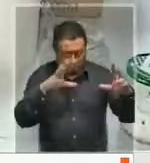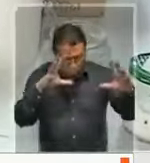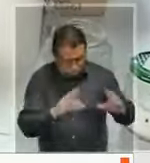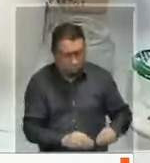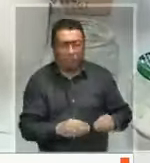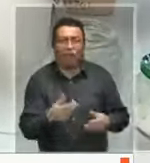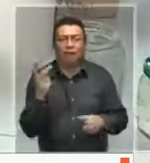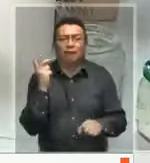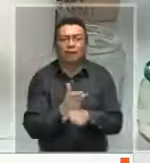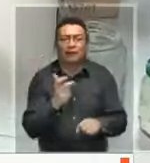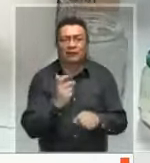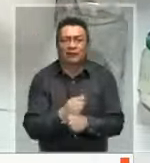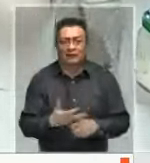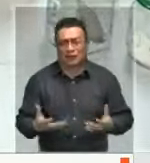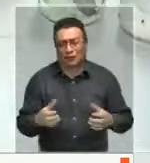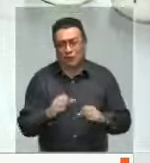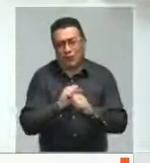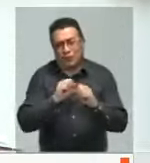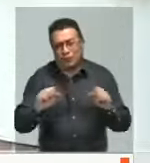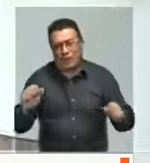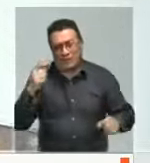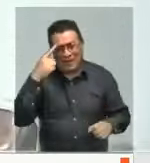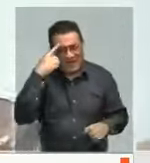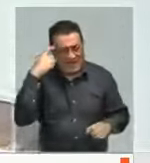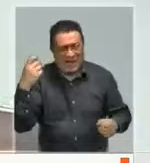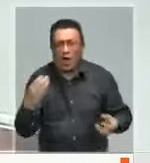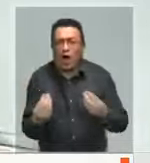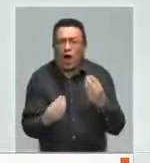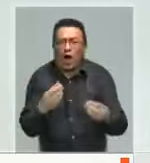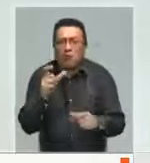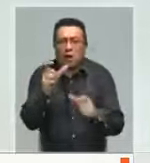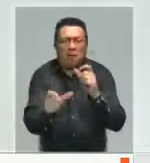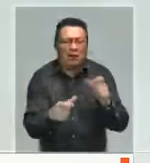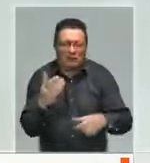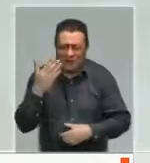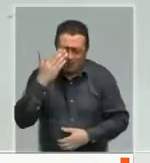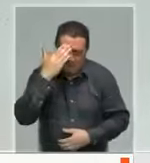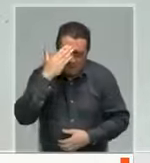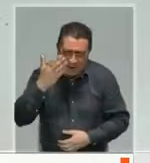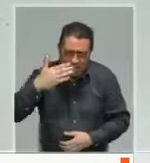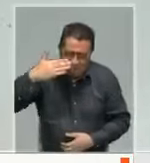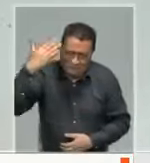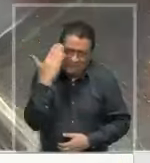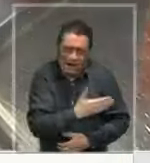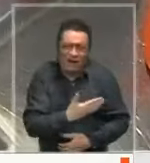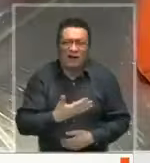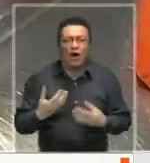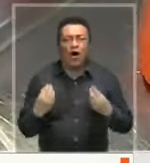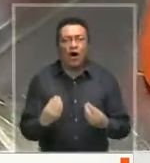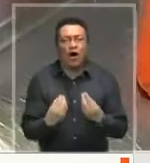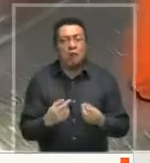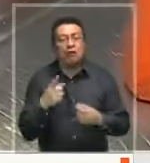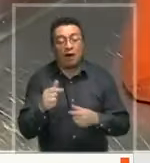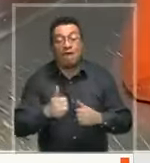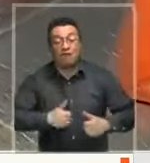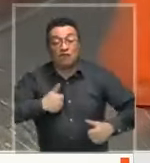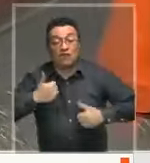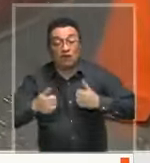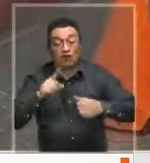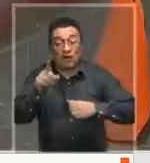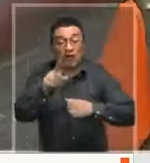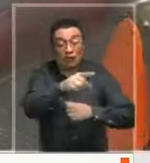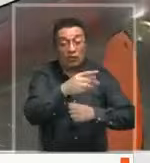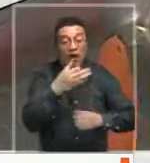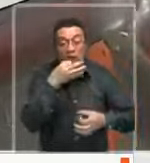Imagínate cómo puede ser que hay personas que actúen de esa manera en una catástrofe de esta magnitud. Hablamos con estas voluntarias, escuchemos lo